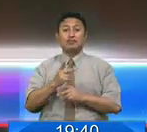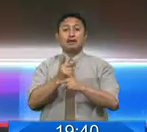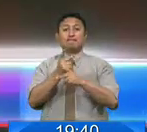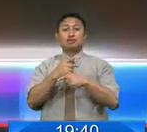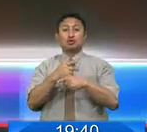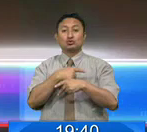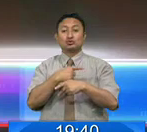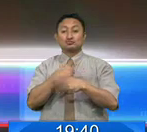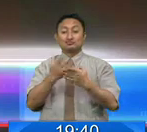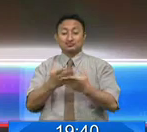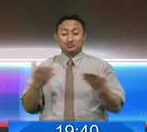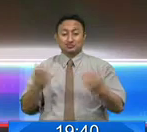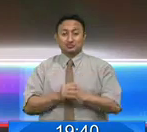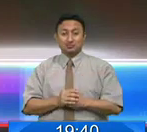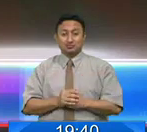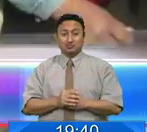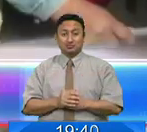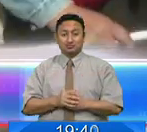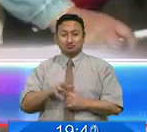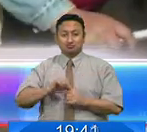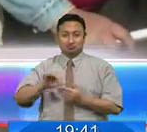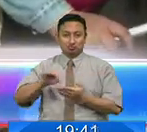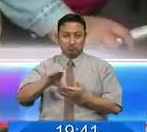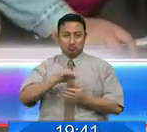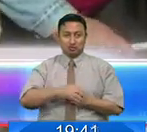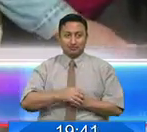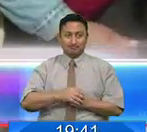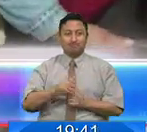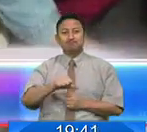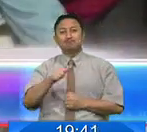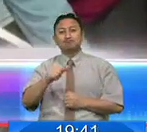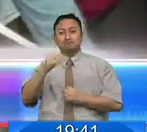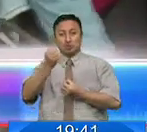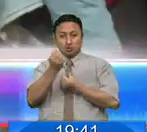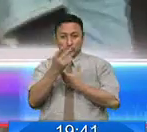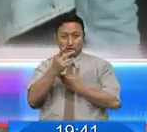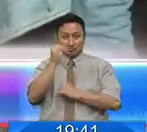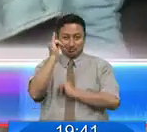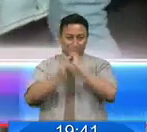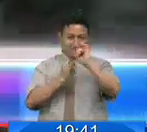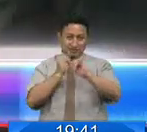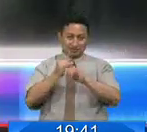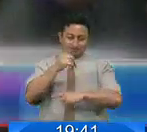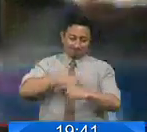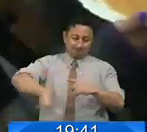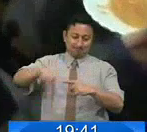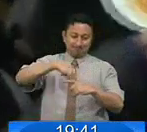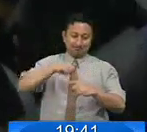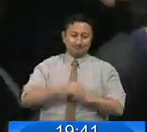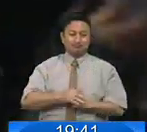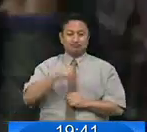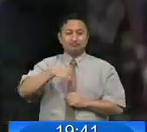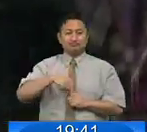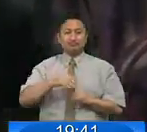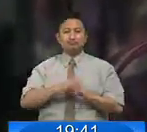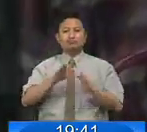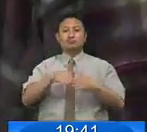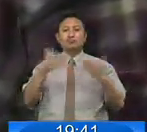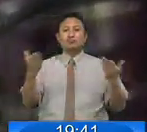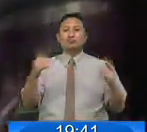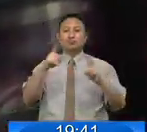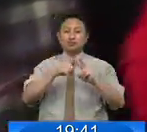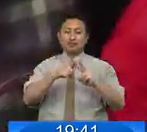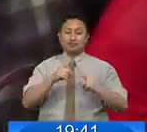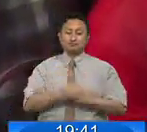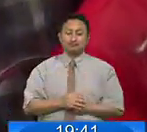de consumo masivo de la canasta básica estas y otras informaciones e noticias internacionales al retornar en la misión central de el